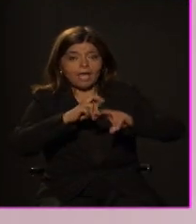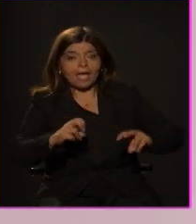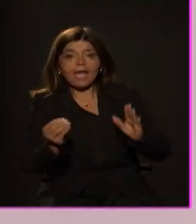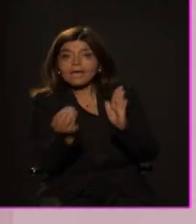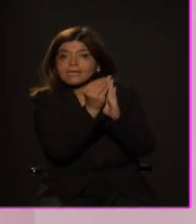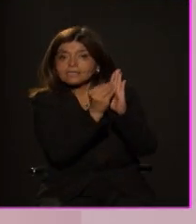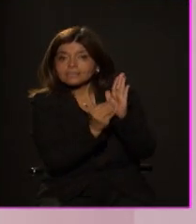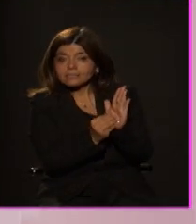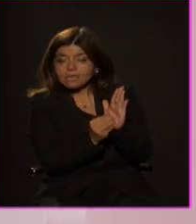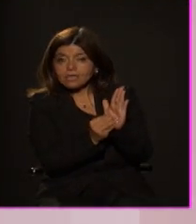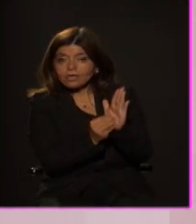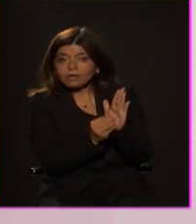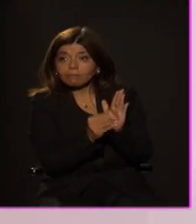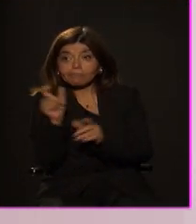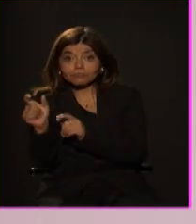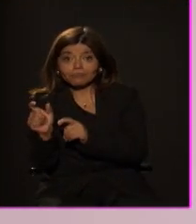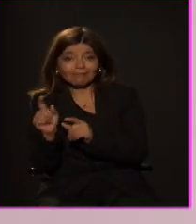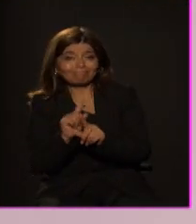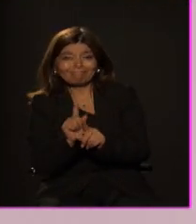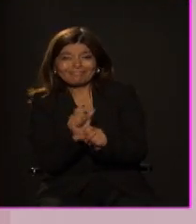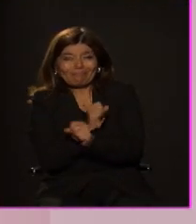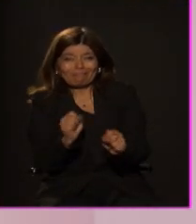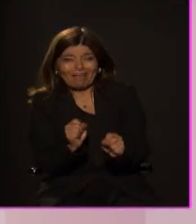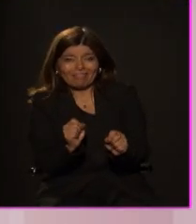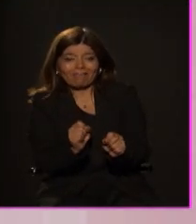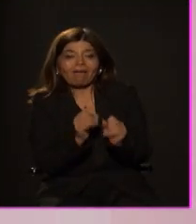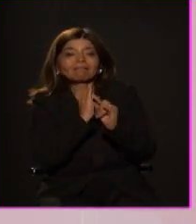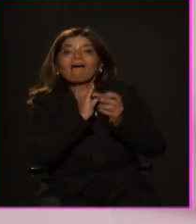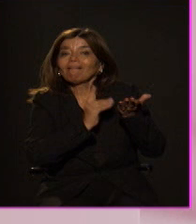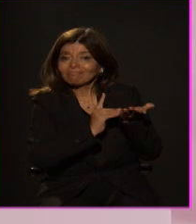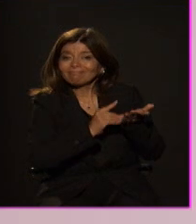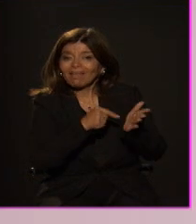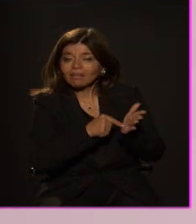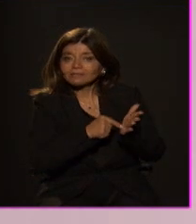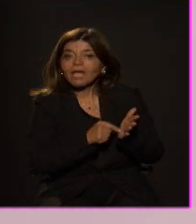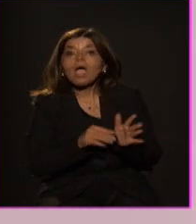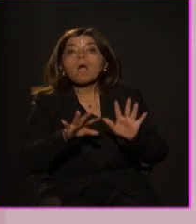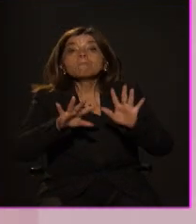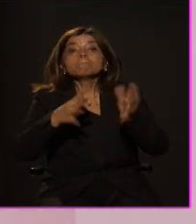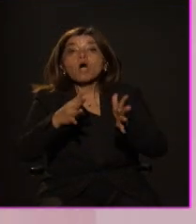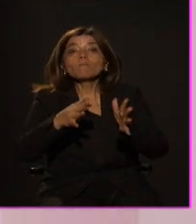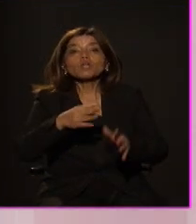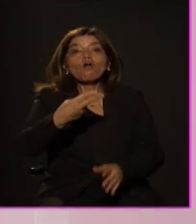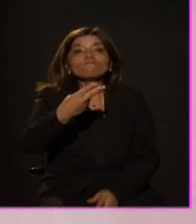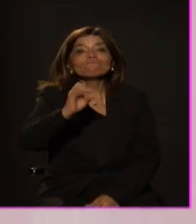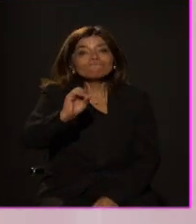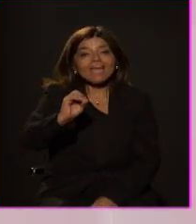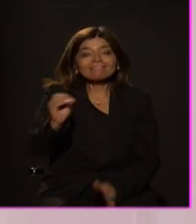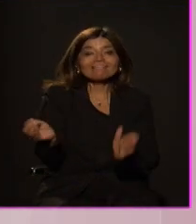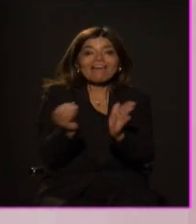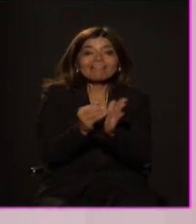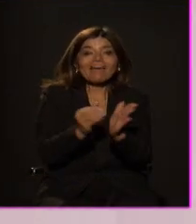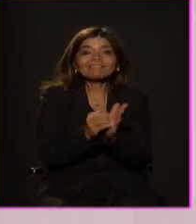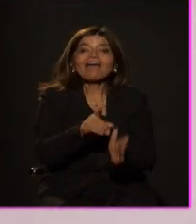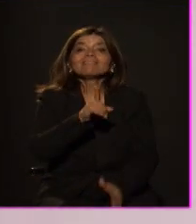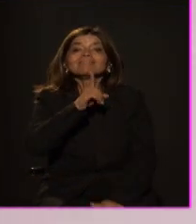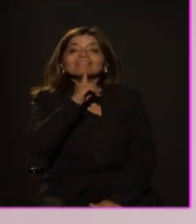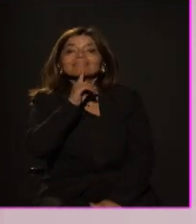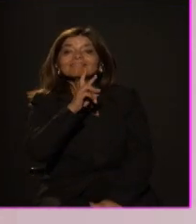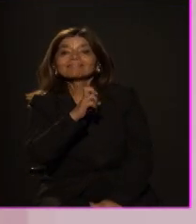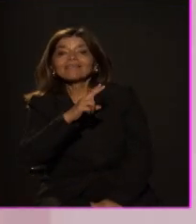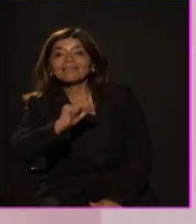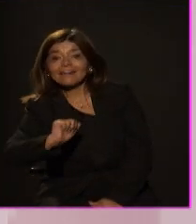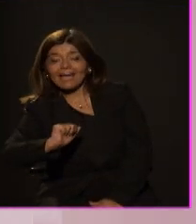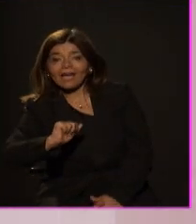digamos, un equipo de personas. Va a generar del orden de 20 terabytes de datos por noche y 60 petabytes después de